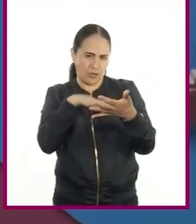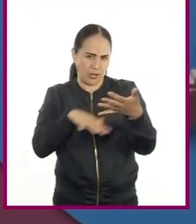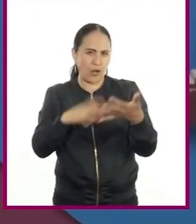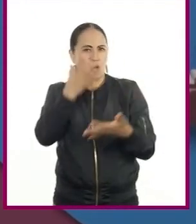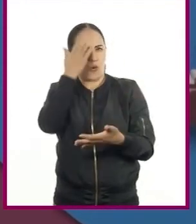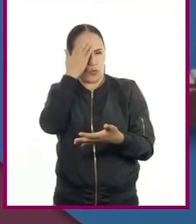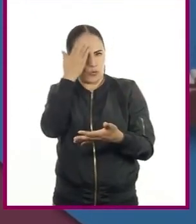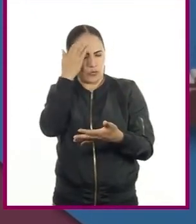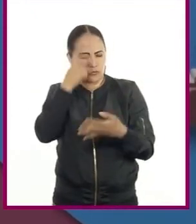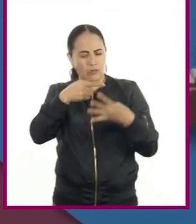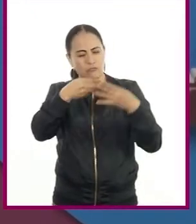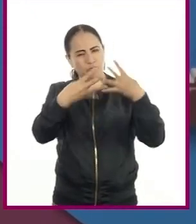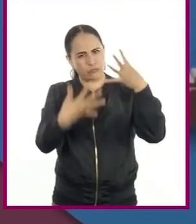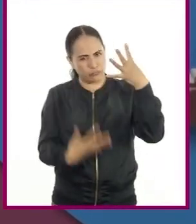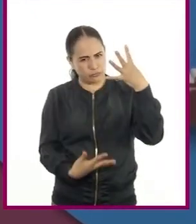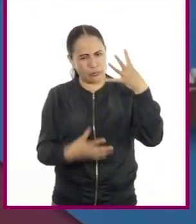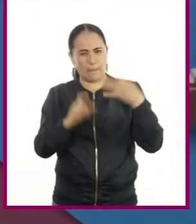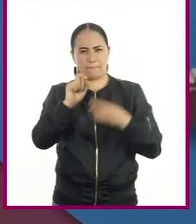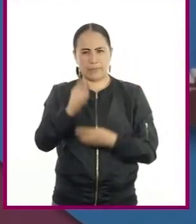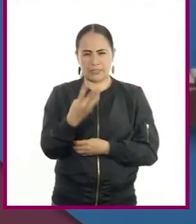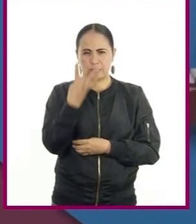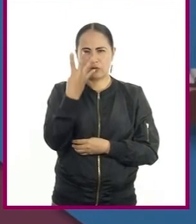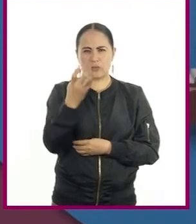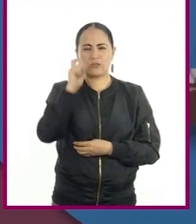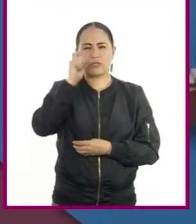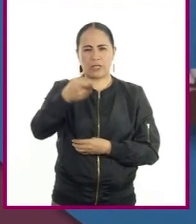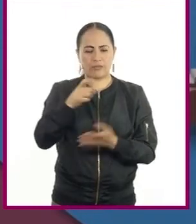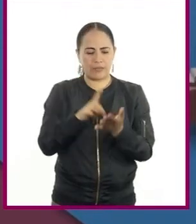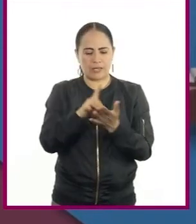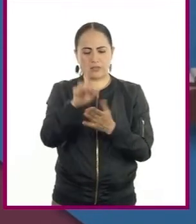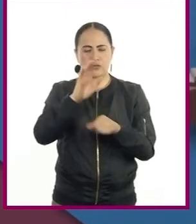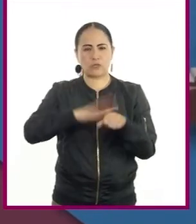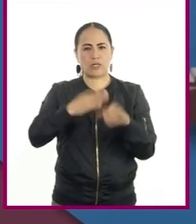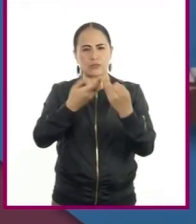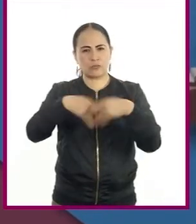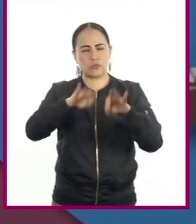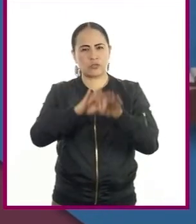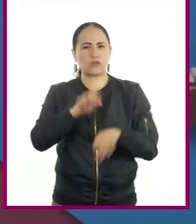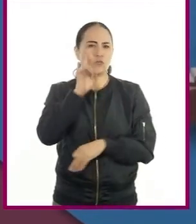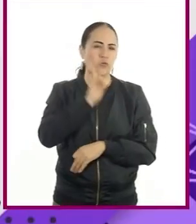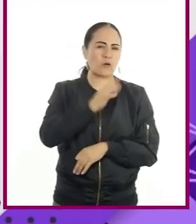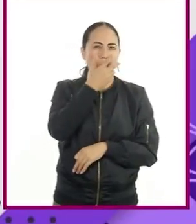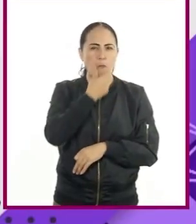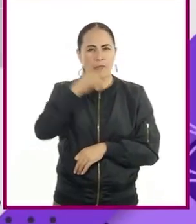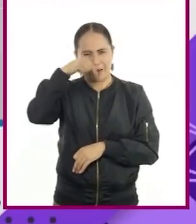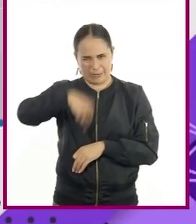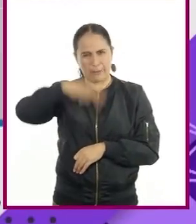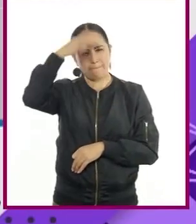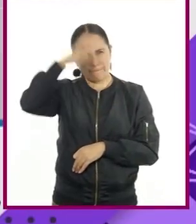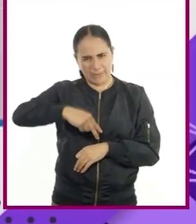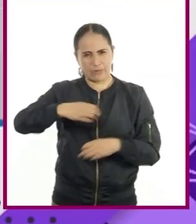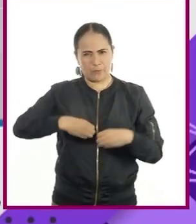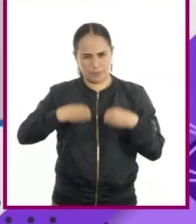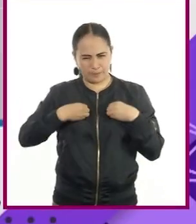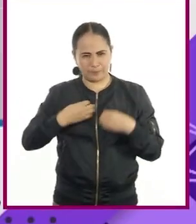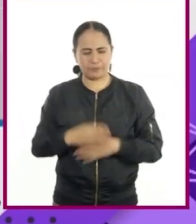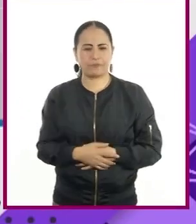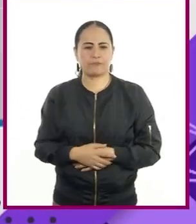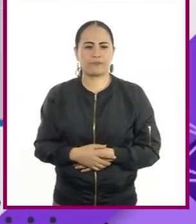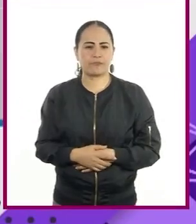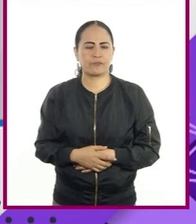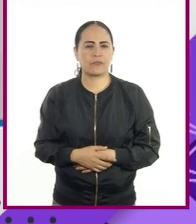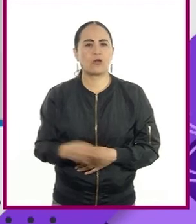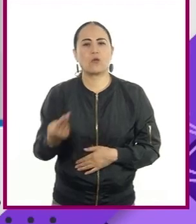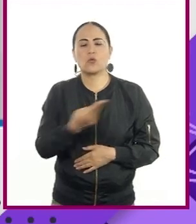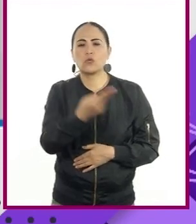ya que en ellos están consagrados los derechos fundamentales de las y los mexicanos. Elaboren un